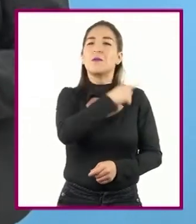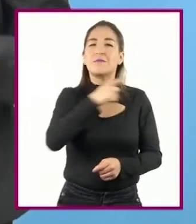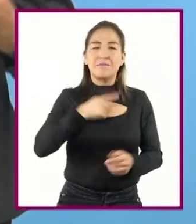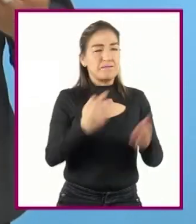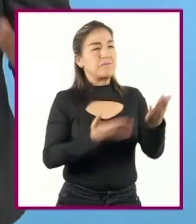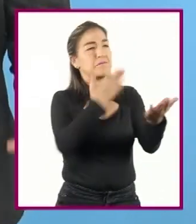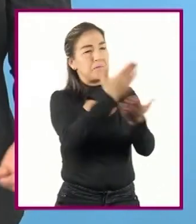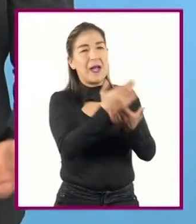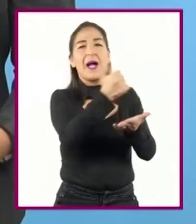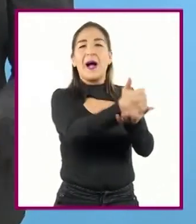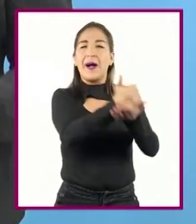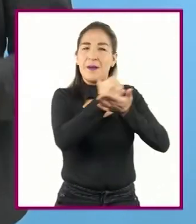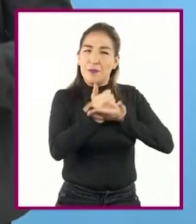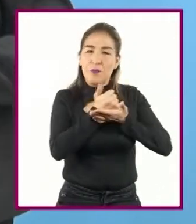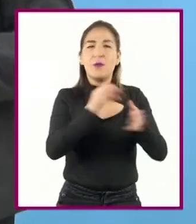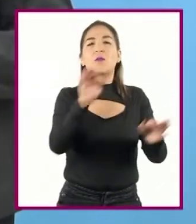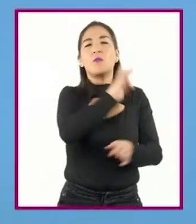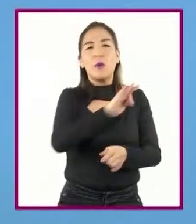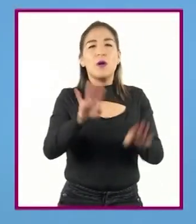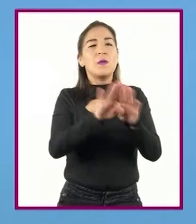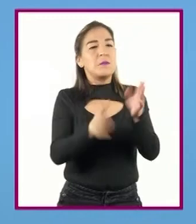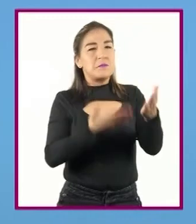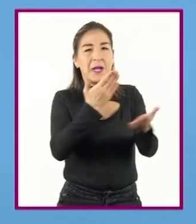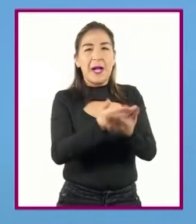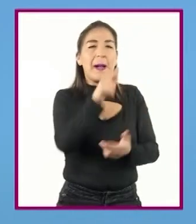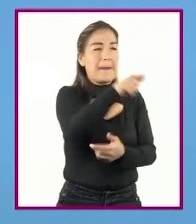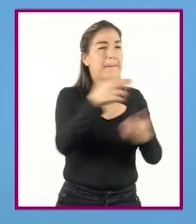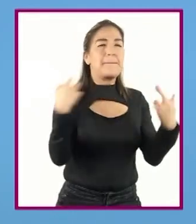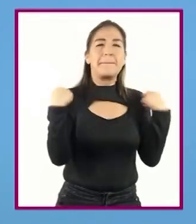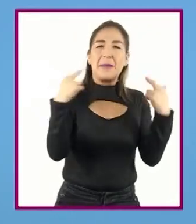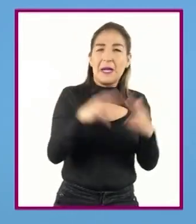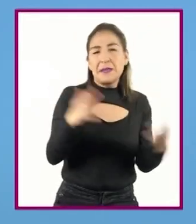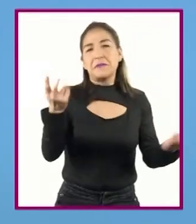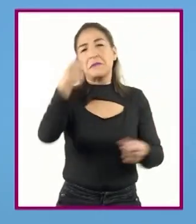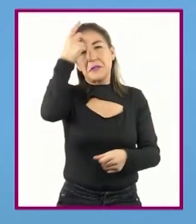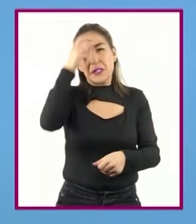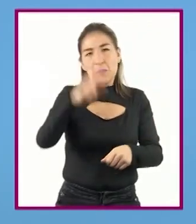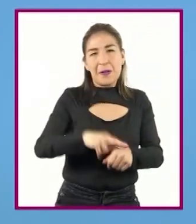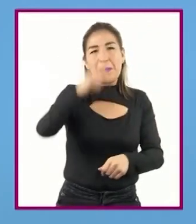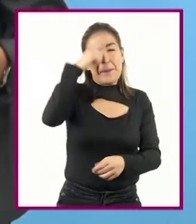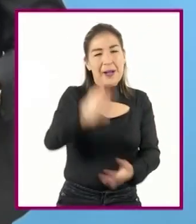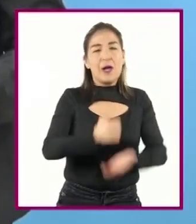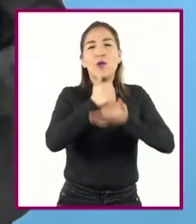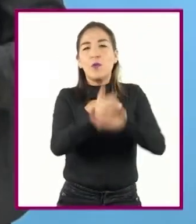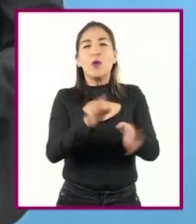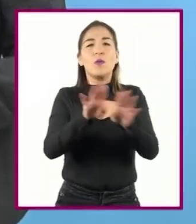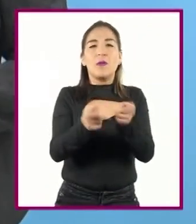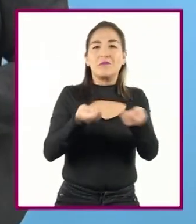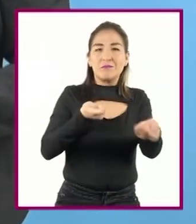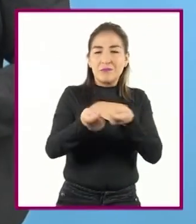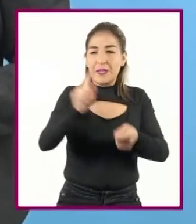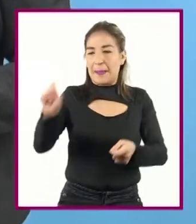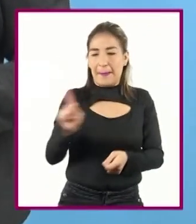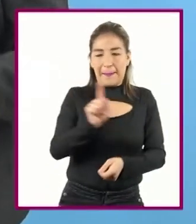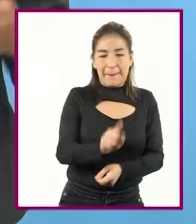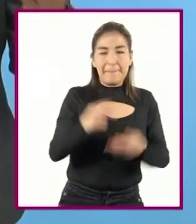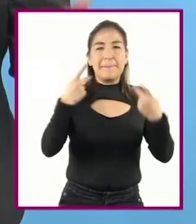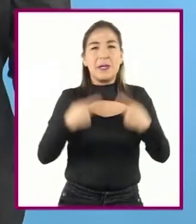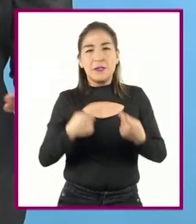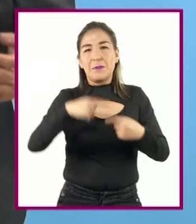ayuda. Pueden solicitar a una autoridad escolar que funja como mediador o mediadora en el